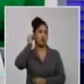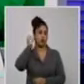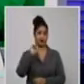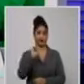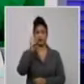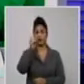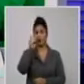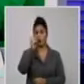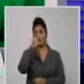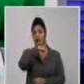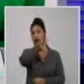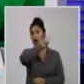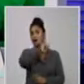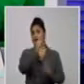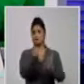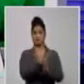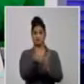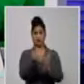ayer el